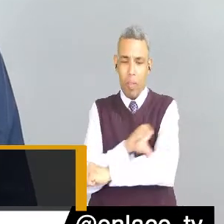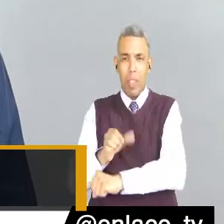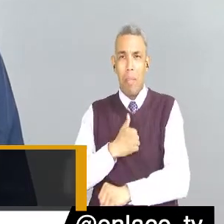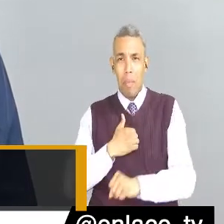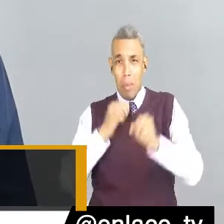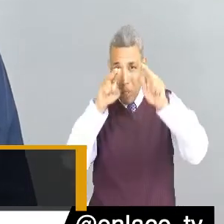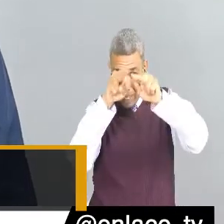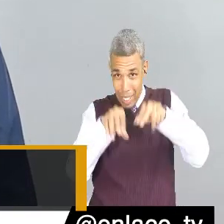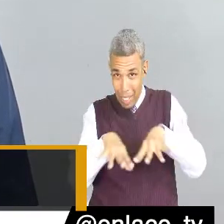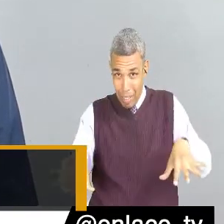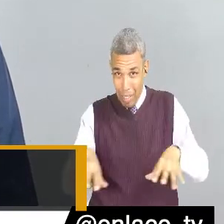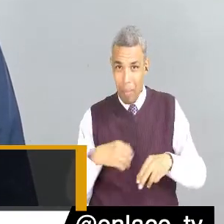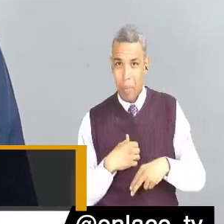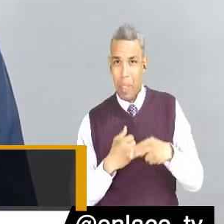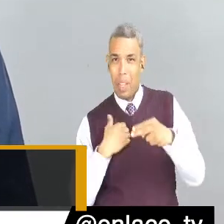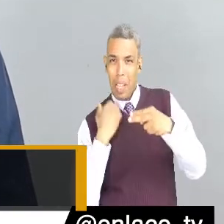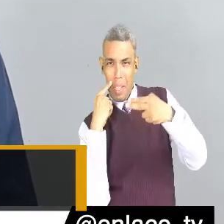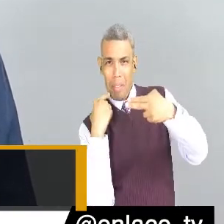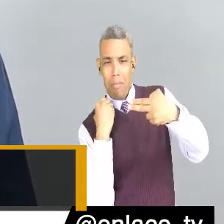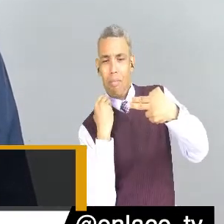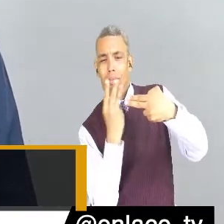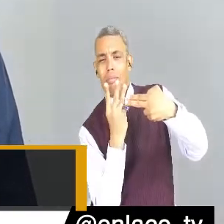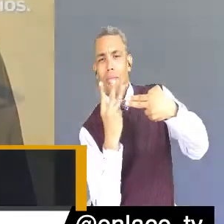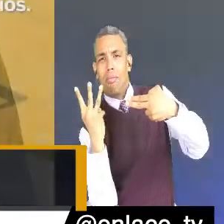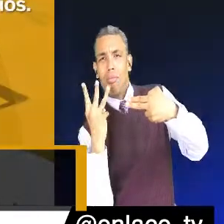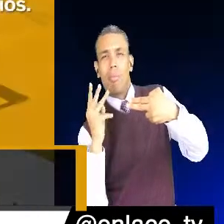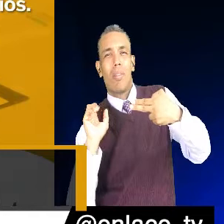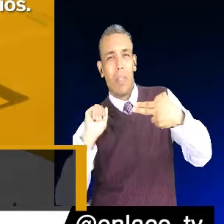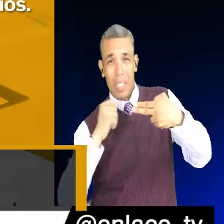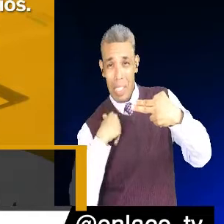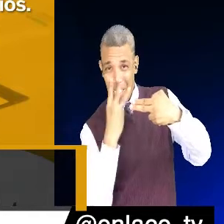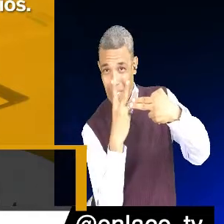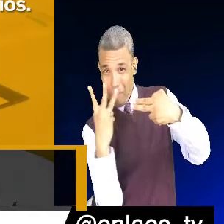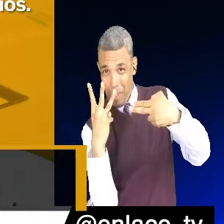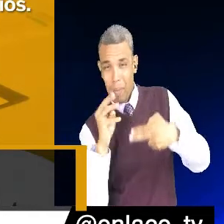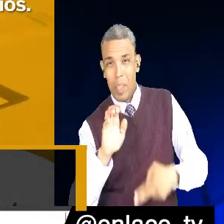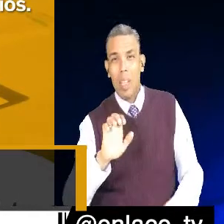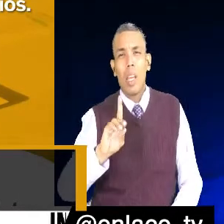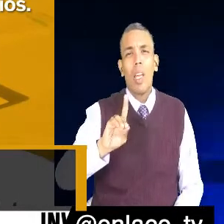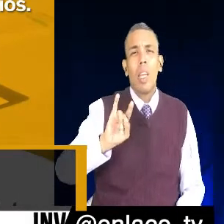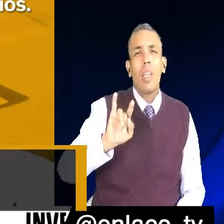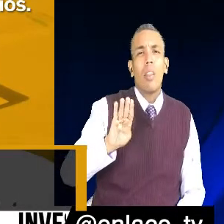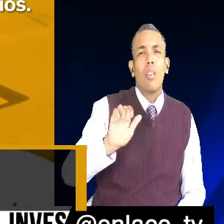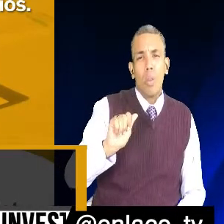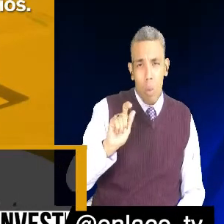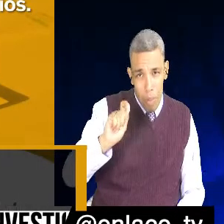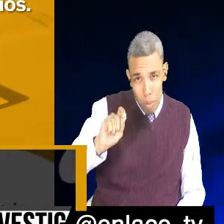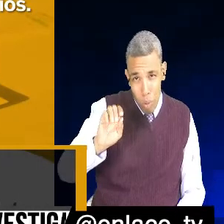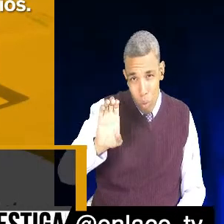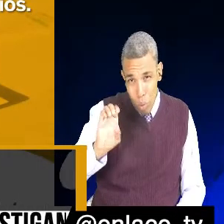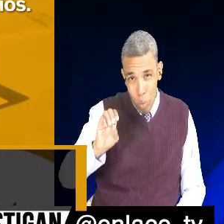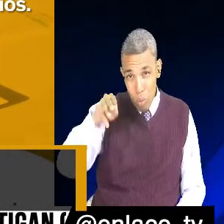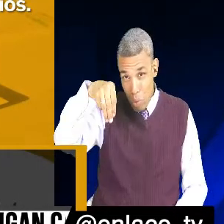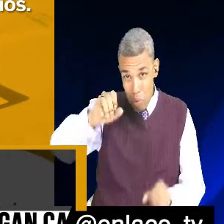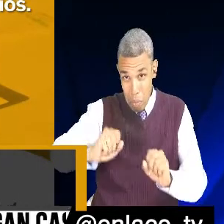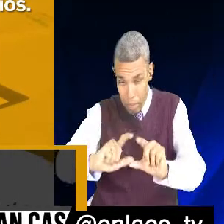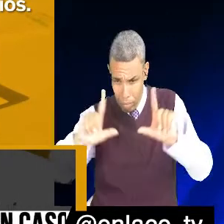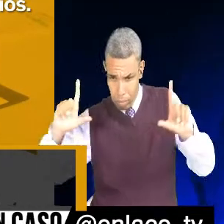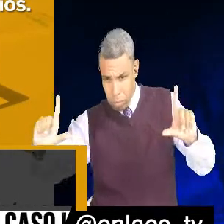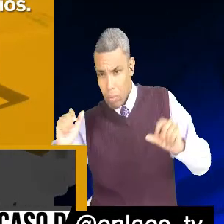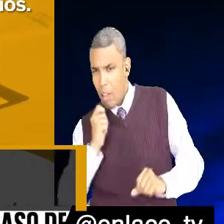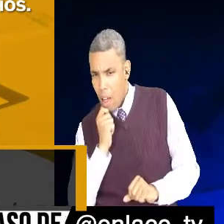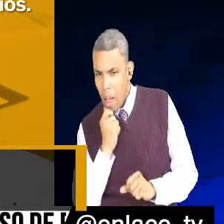la página de la administración municipal o en la página de eduba.gob.co, se puede postular y llenar los requisitos,